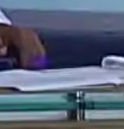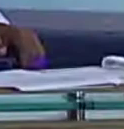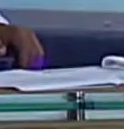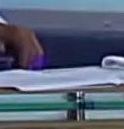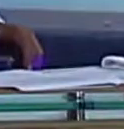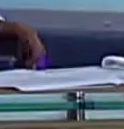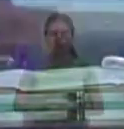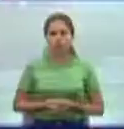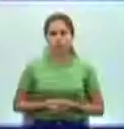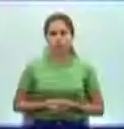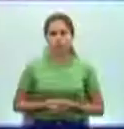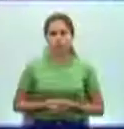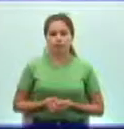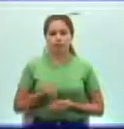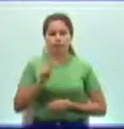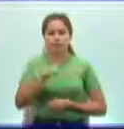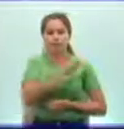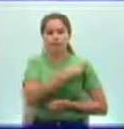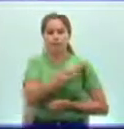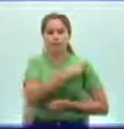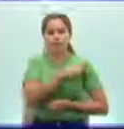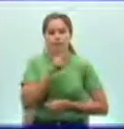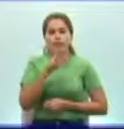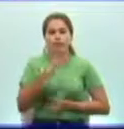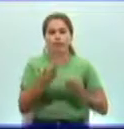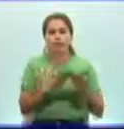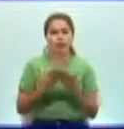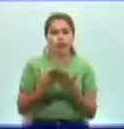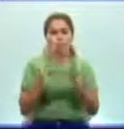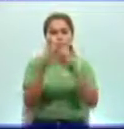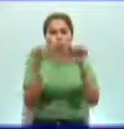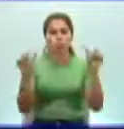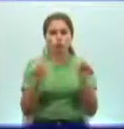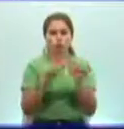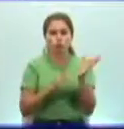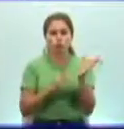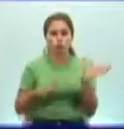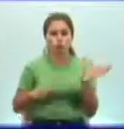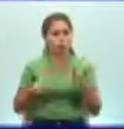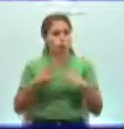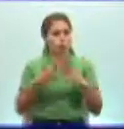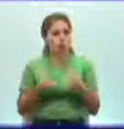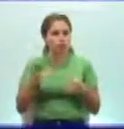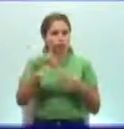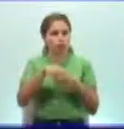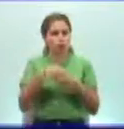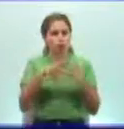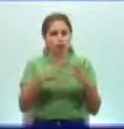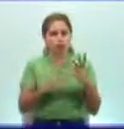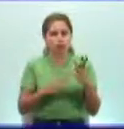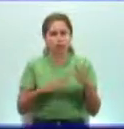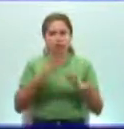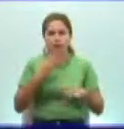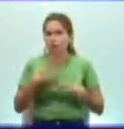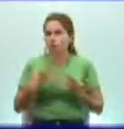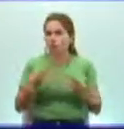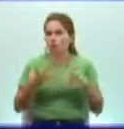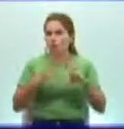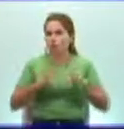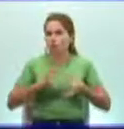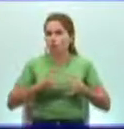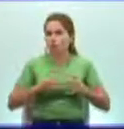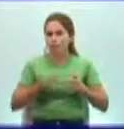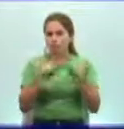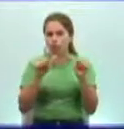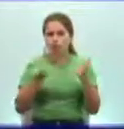En secundaria básica también estudiaste lo que es un circuito eléctrico, cuáles son sus componentes y cómo formar a un circuito eléctrico.